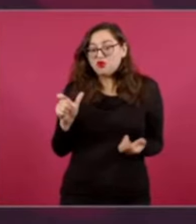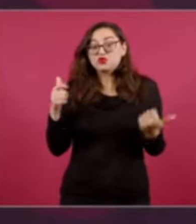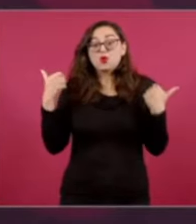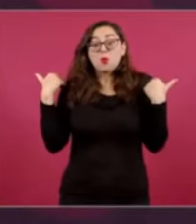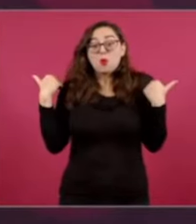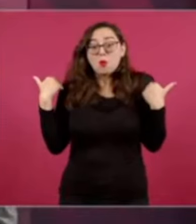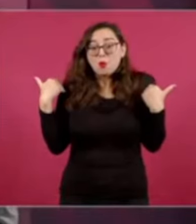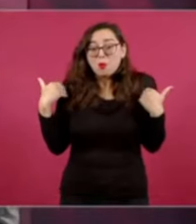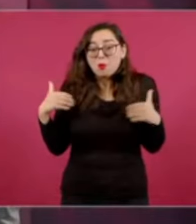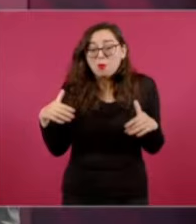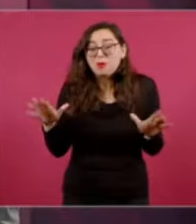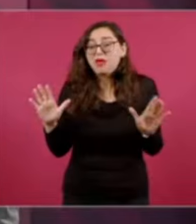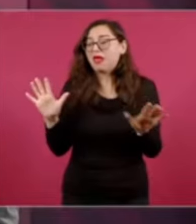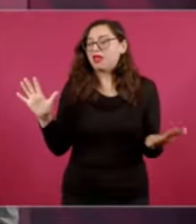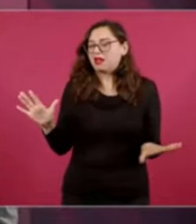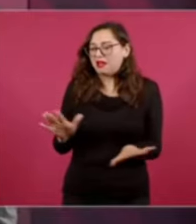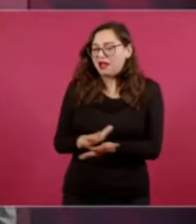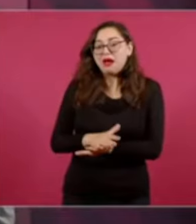le hubiese